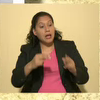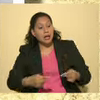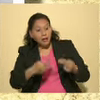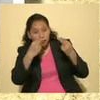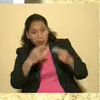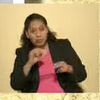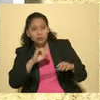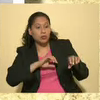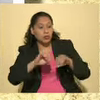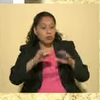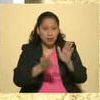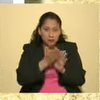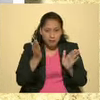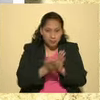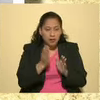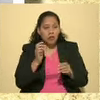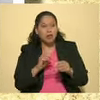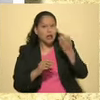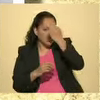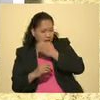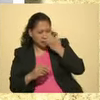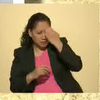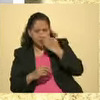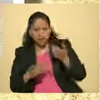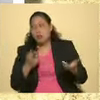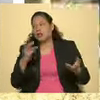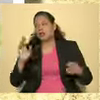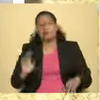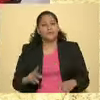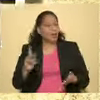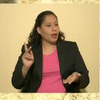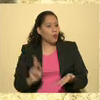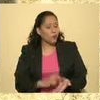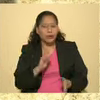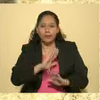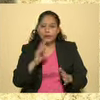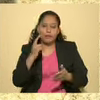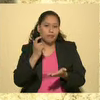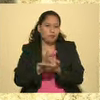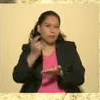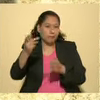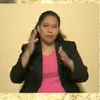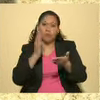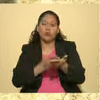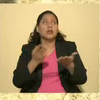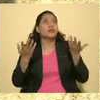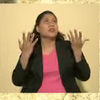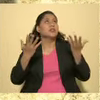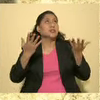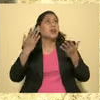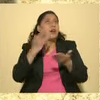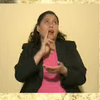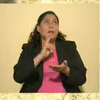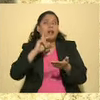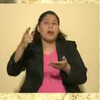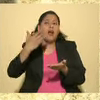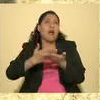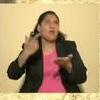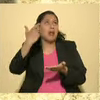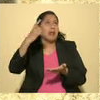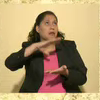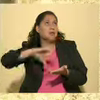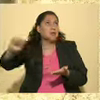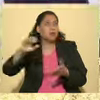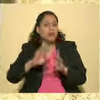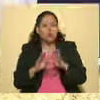negocio, a su obra, etcétera, a revisarlo. Todo el mundo dice: otra vez me cayeron, y ponen ojos al cielo y dicen: a ver cuánto me sacan. Pero cuando se dan cuenta